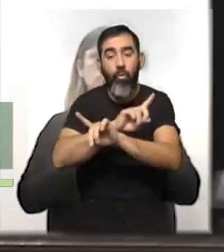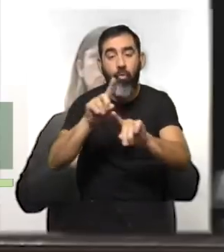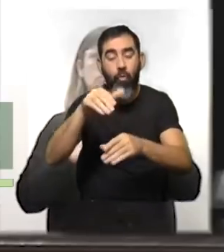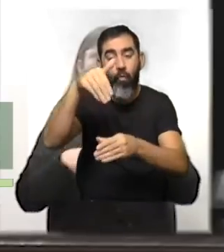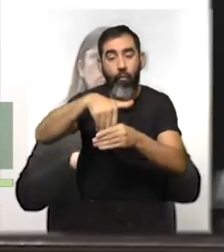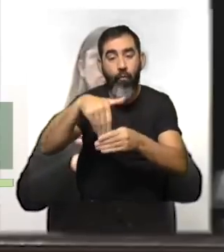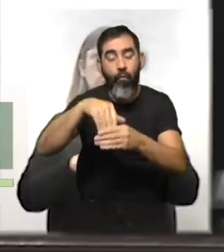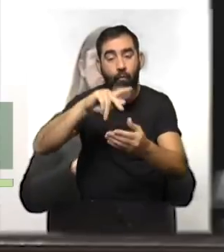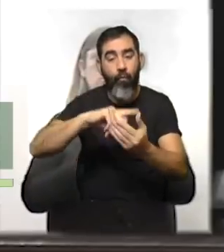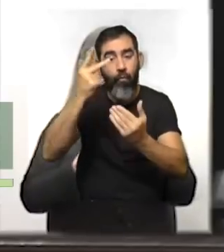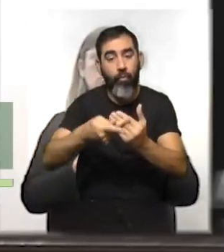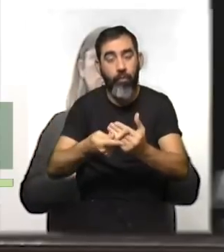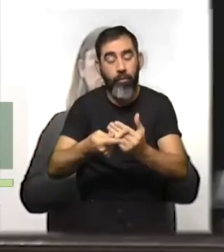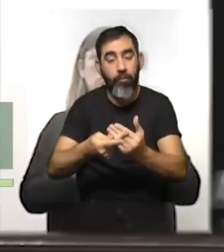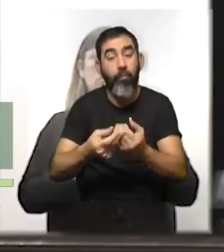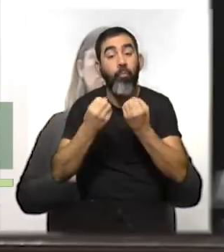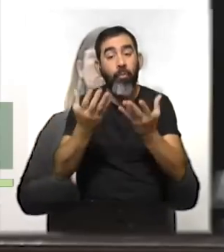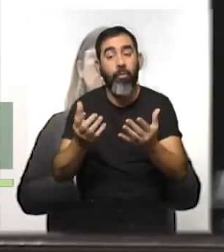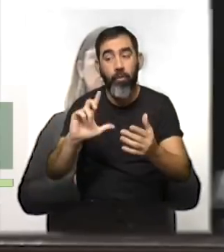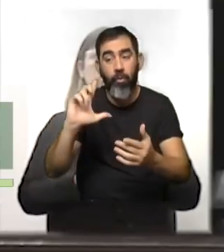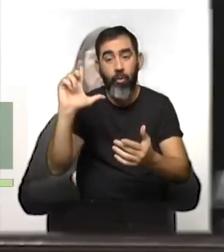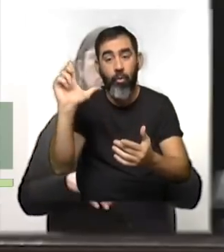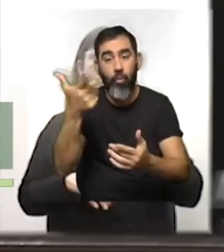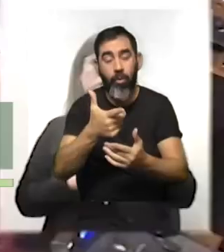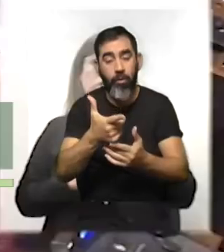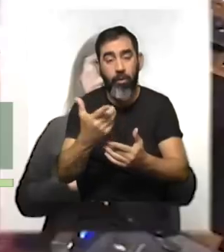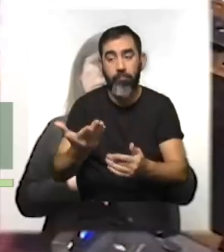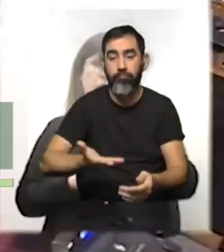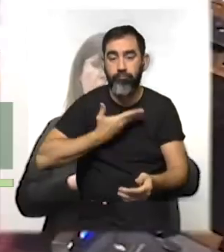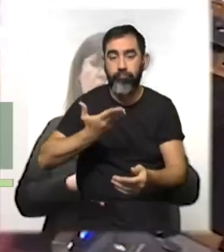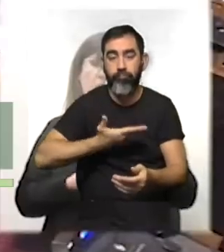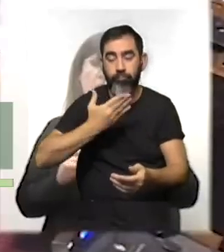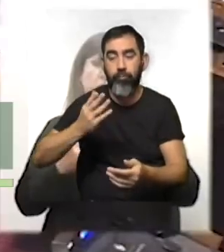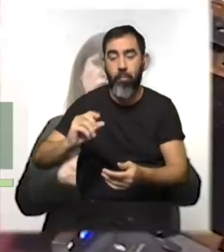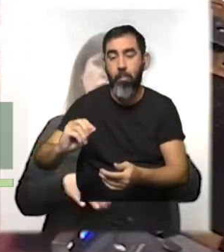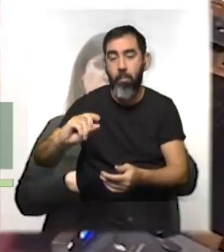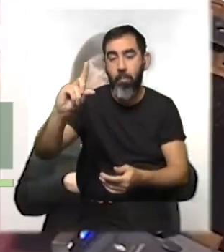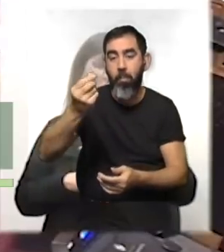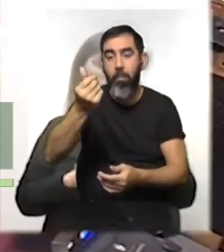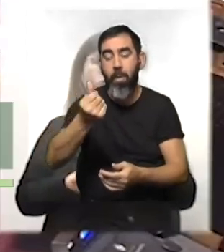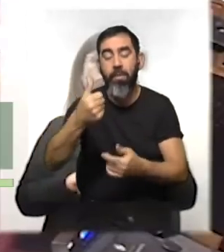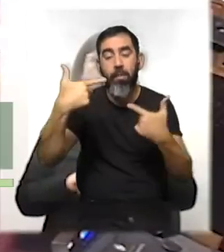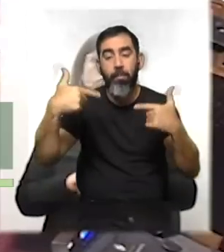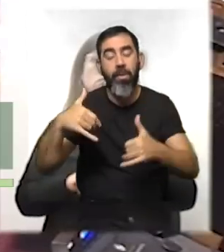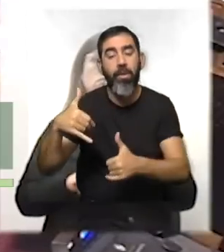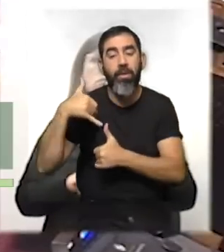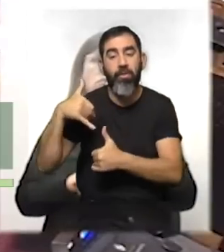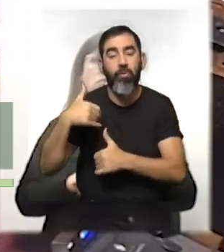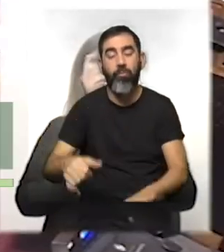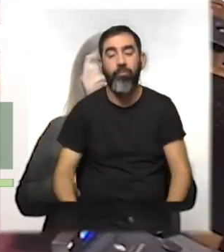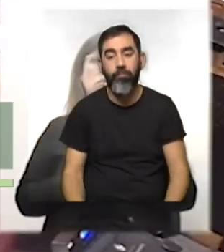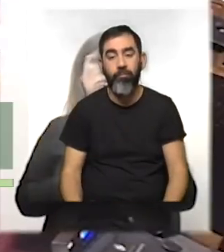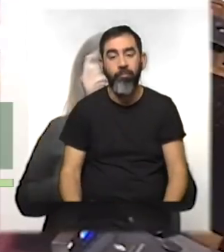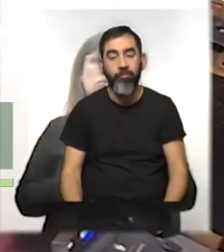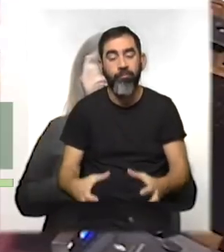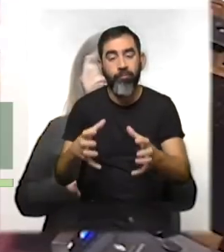no votaría en el proyecto en virtud de que no se contemplaban sus reclamos de mayores recursos para el Ministerio de defensa respecto